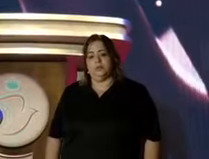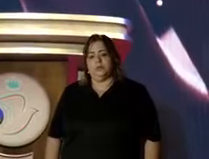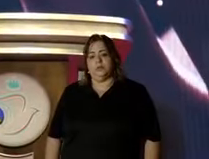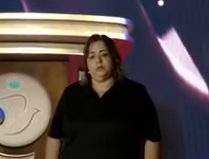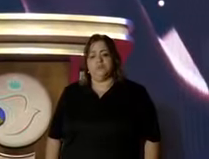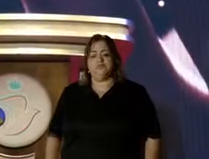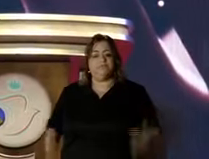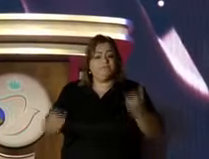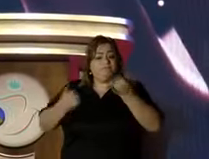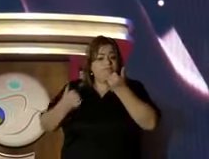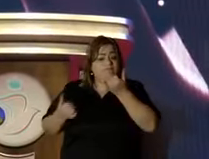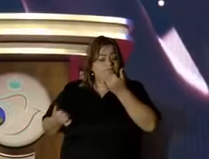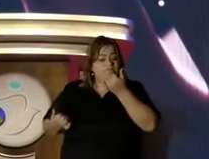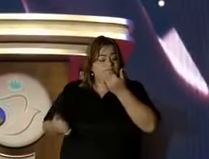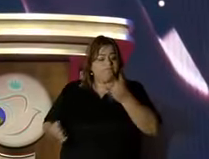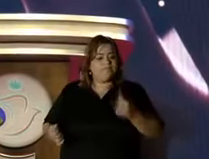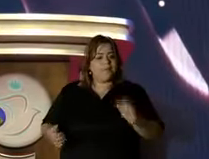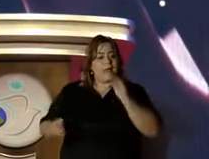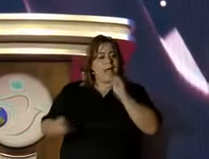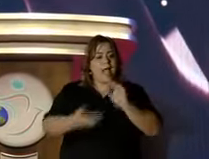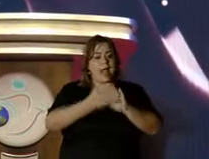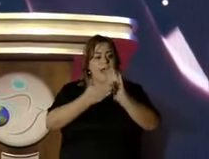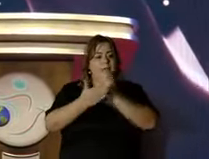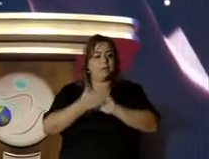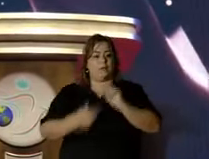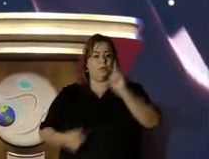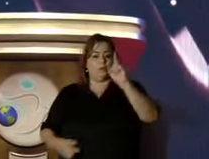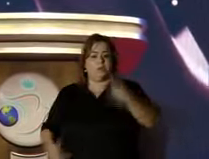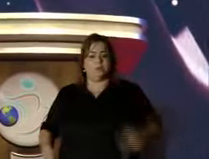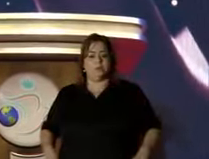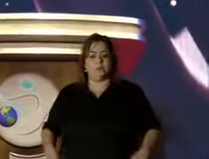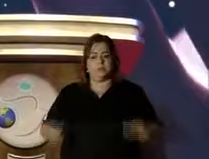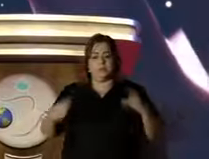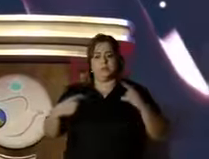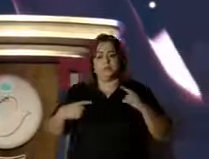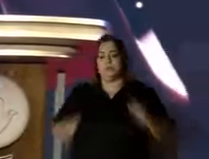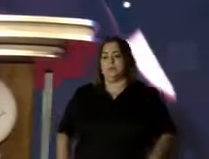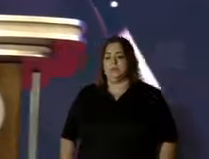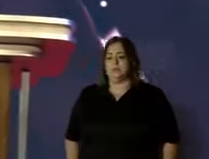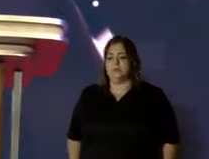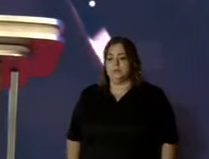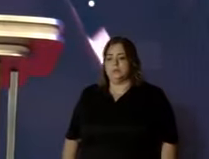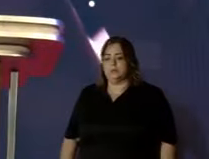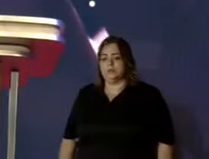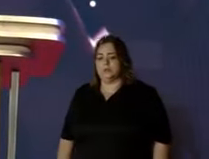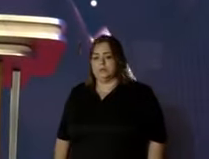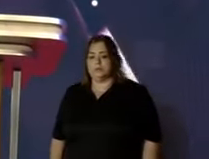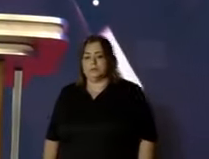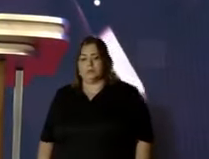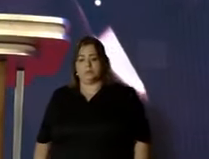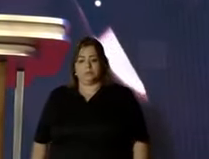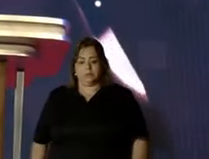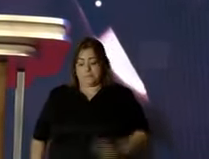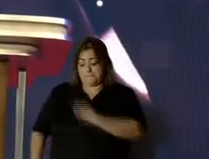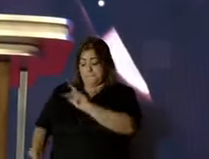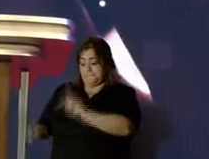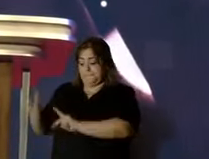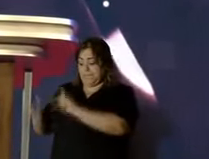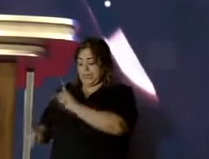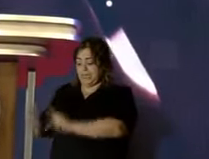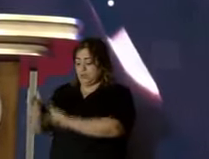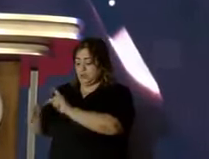¿Qué pasó? Alaba lo que él vive. Solo te acompañan. Son parte de la multitud.